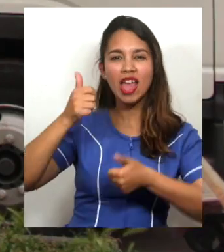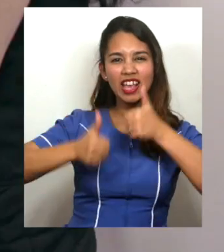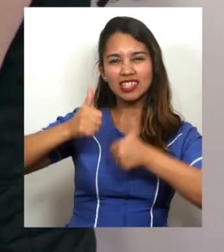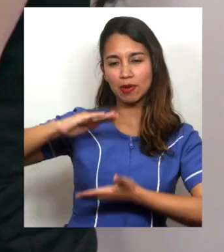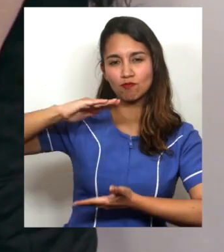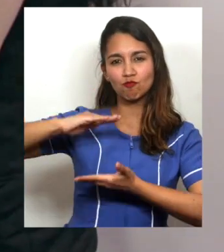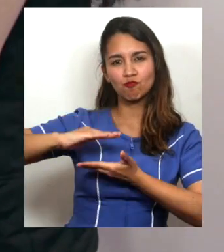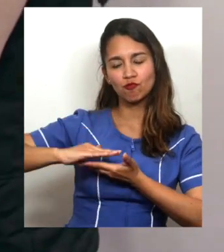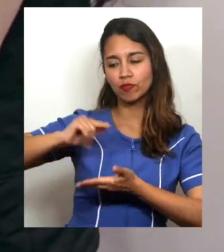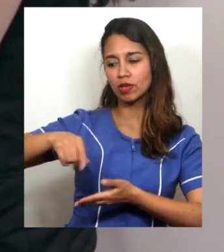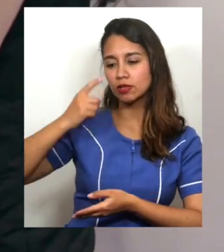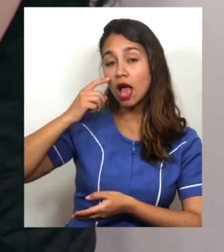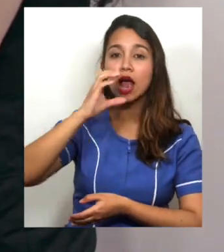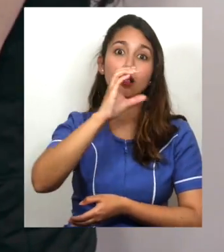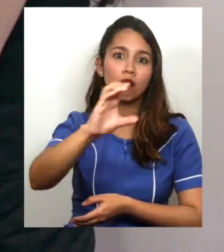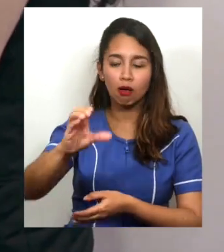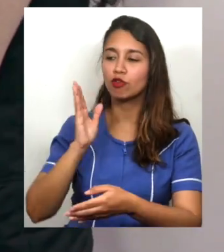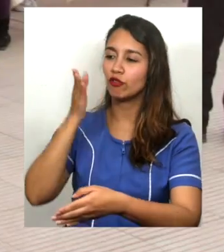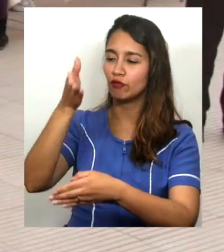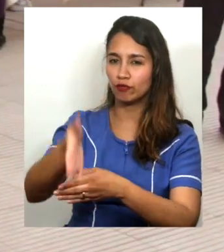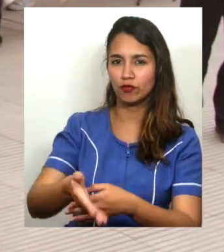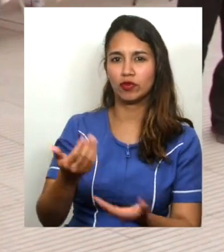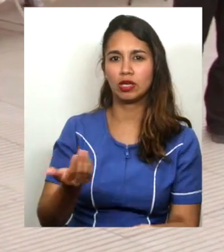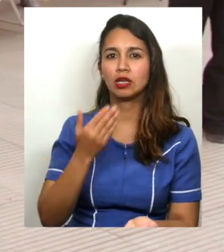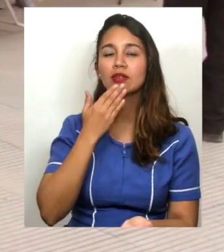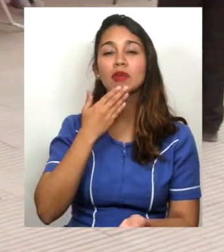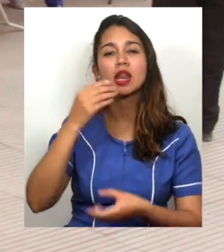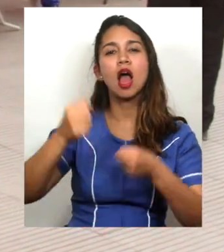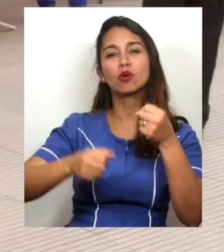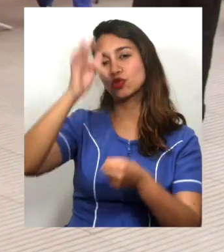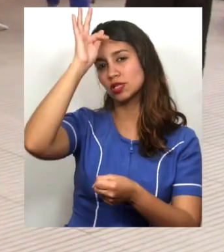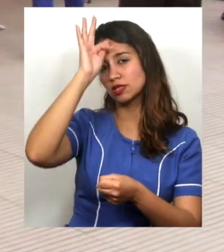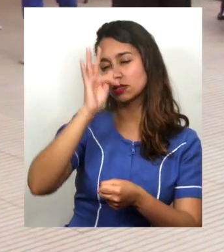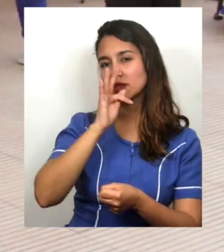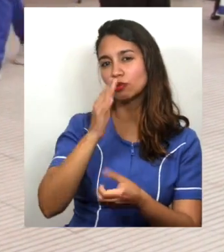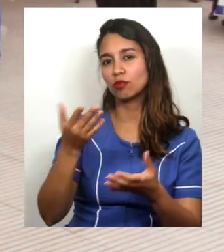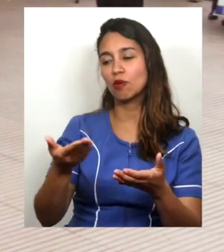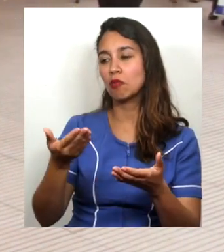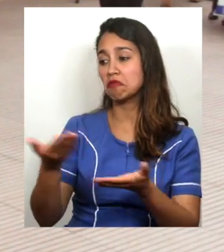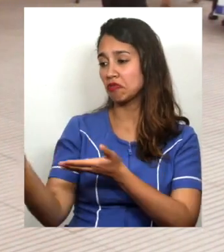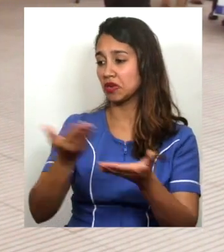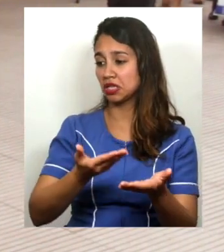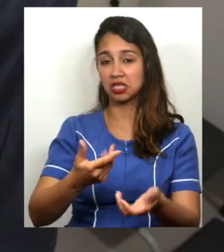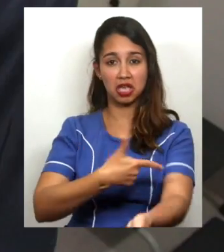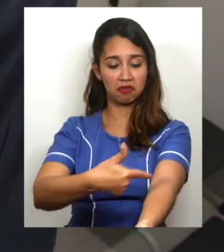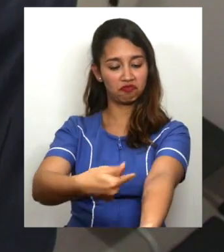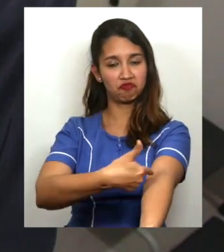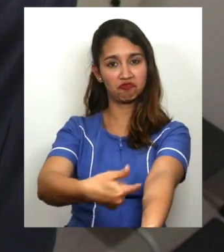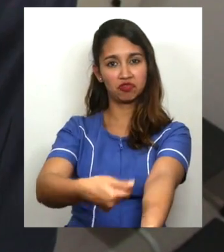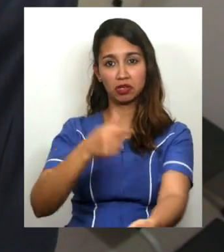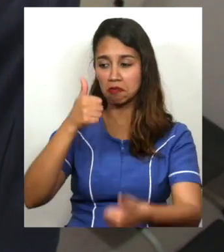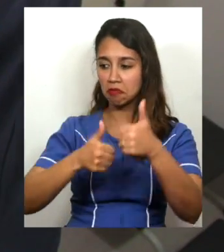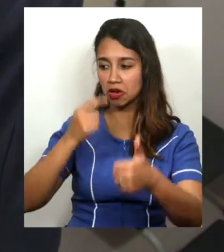realizó mamografías a mujeres de la zona, principalmente de sectores rurales, mientras que el dispositivo móvil de Santa Cruz ofreció